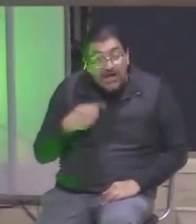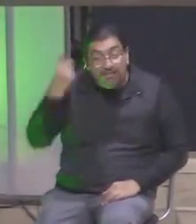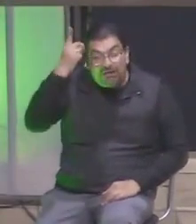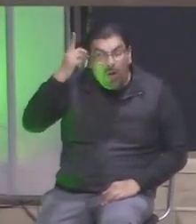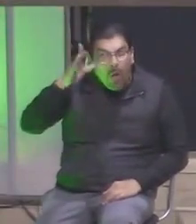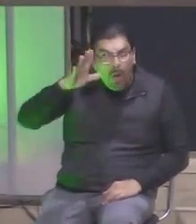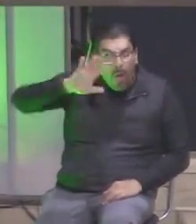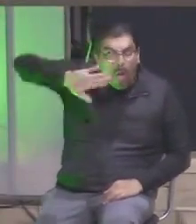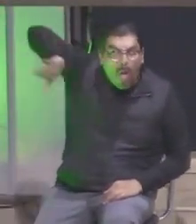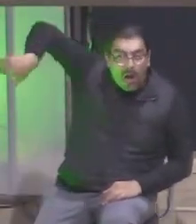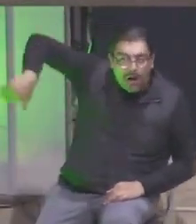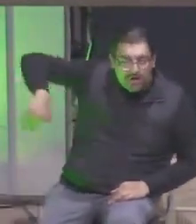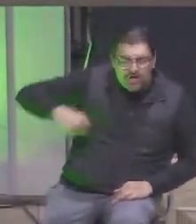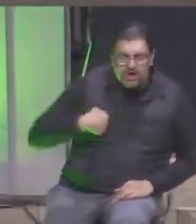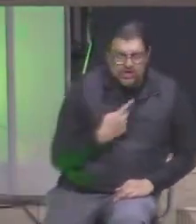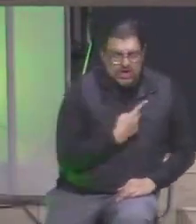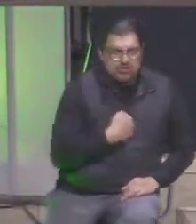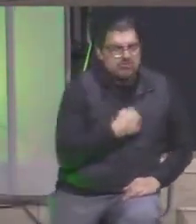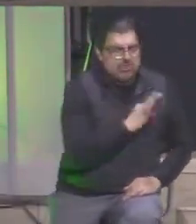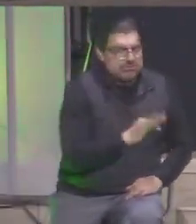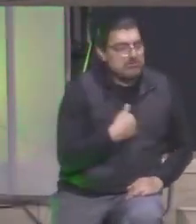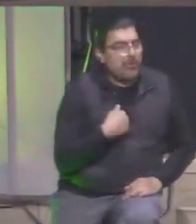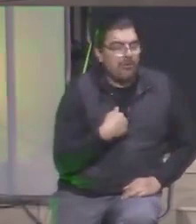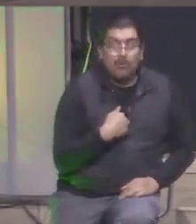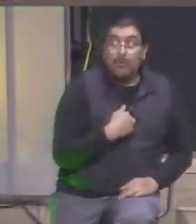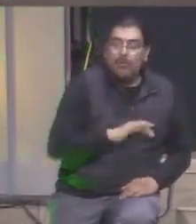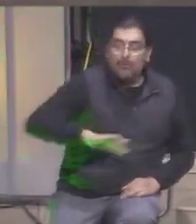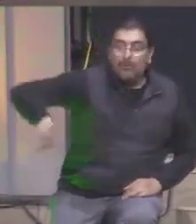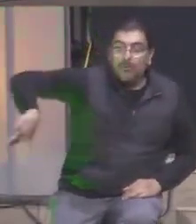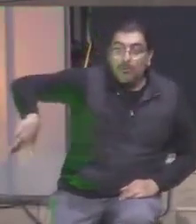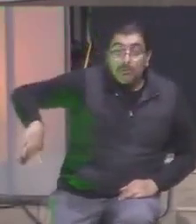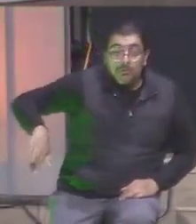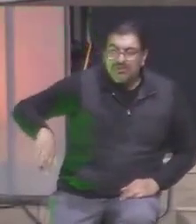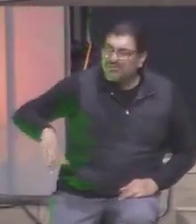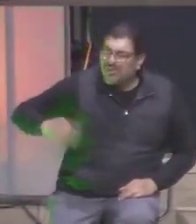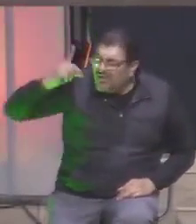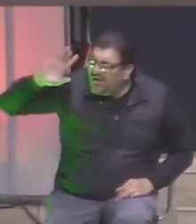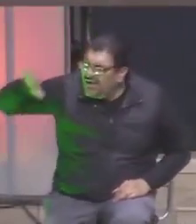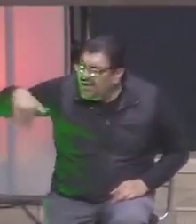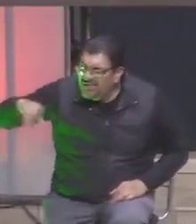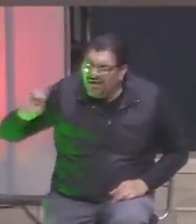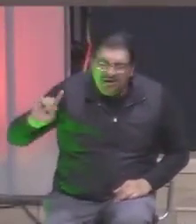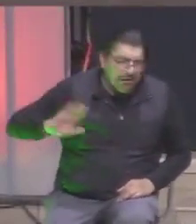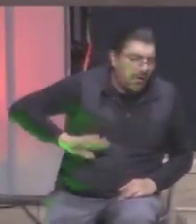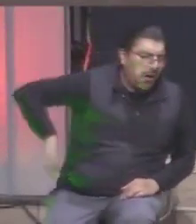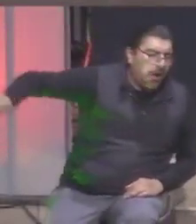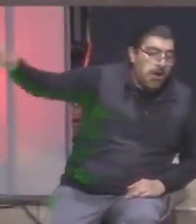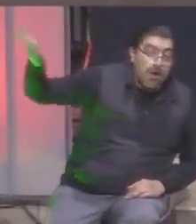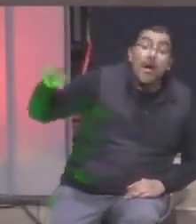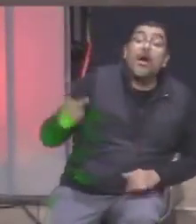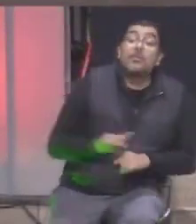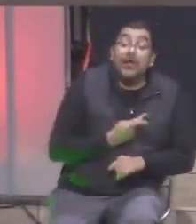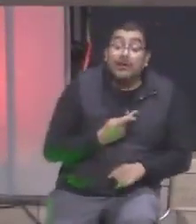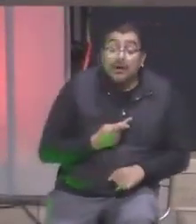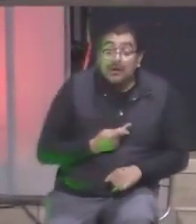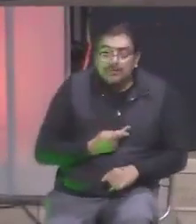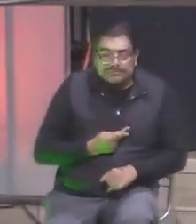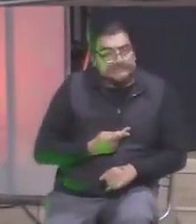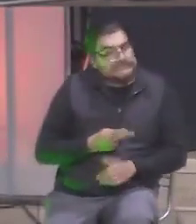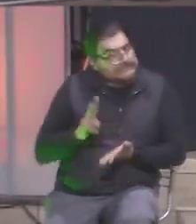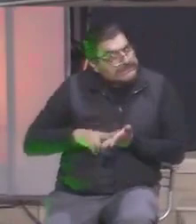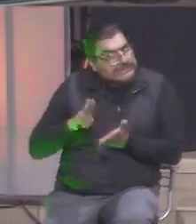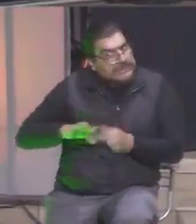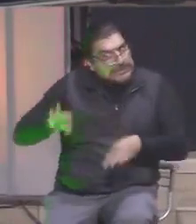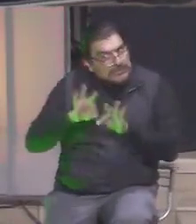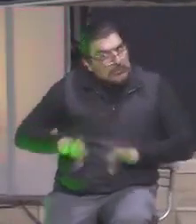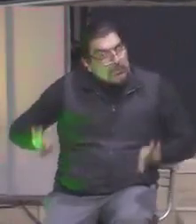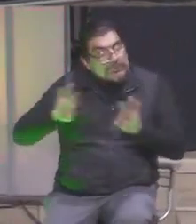un lado y no lo hemos tomado en cuenta para lo que realmente es en nuestra